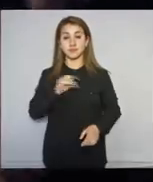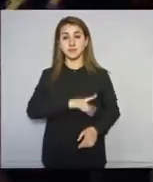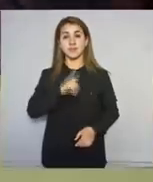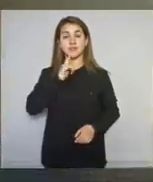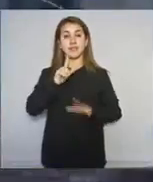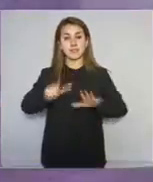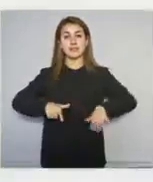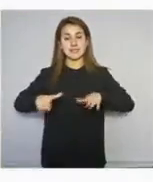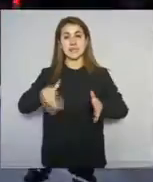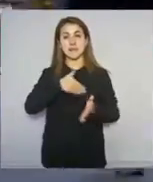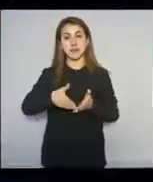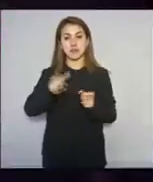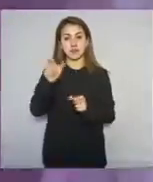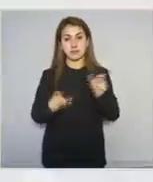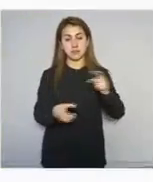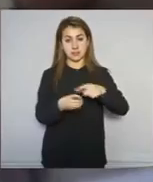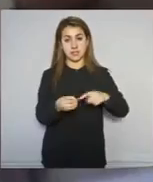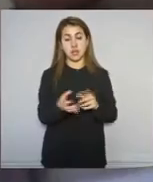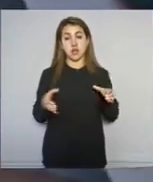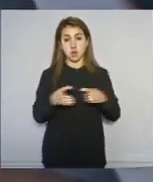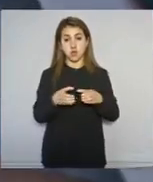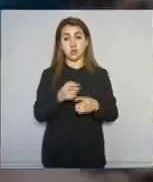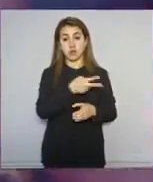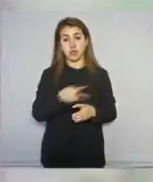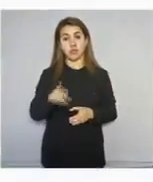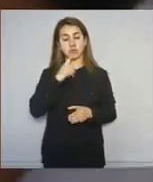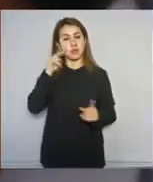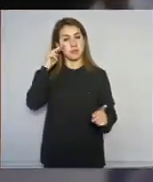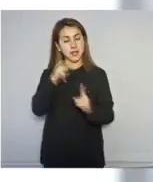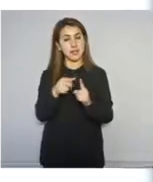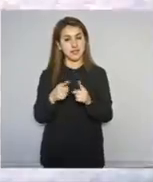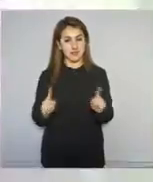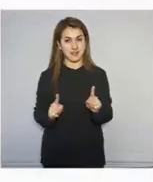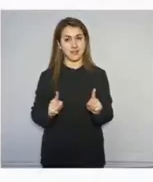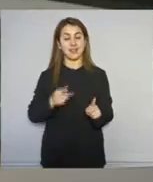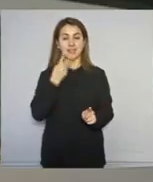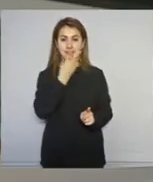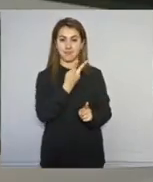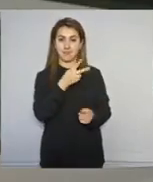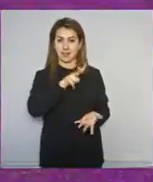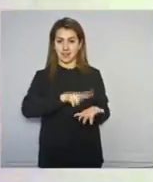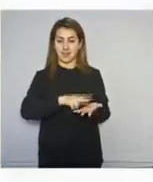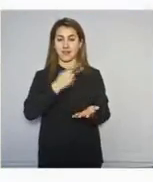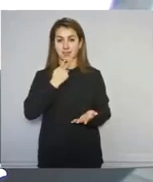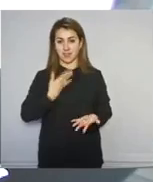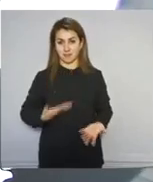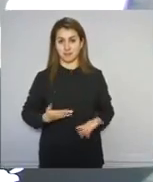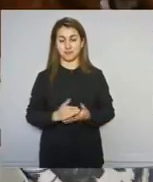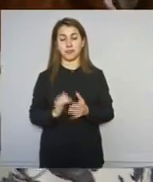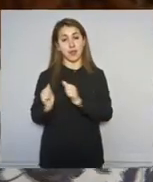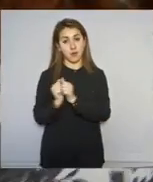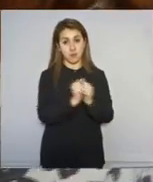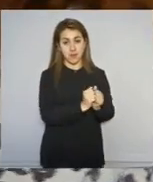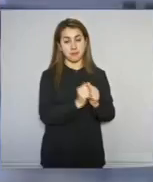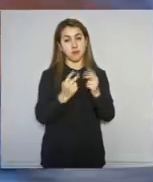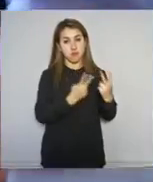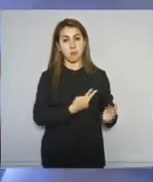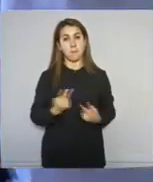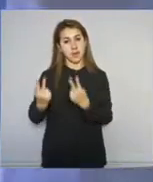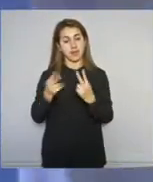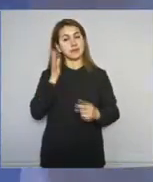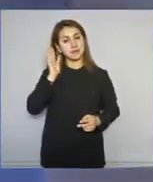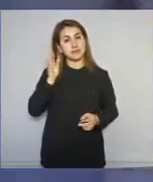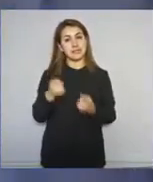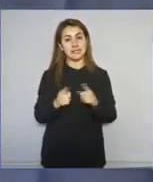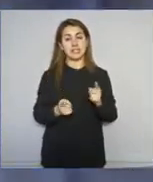Chile tiene 17 millones de habitantes y hay un grupo de ellos que tiene una mirada diferente de ver la vida. Acompáñanos en un viaje distinto al